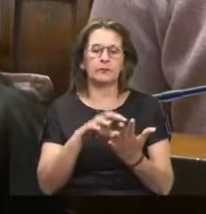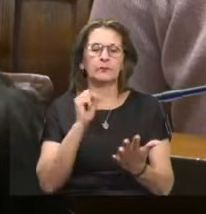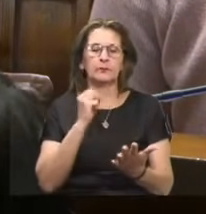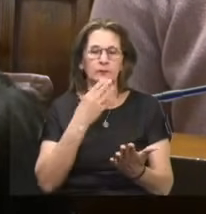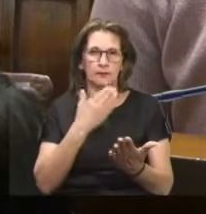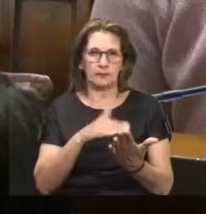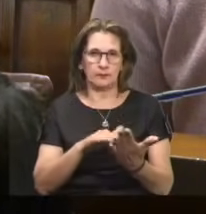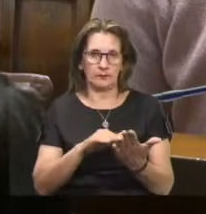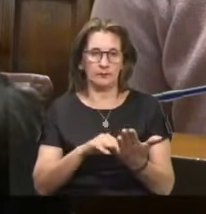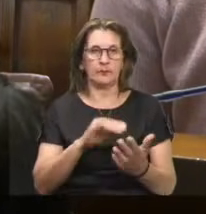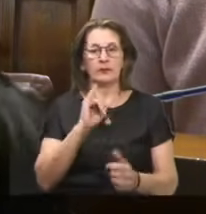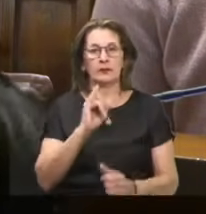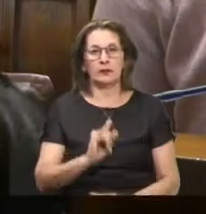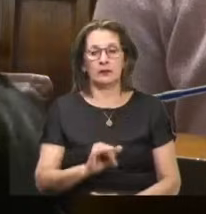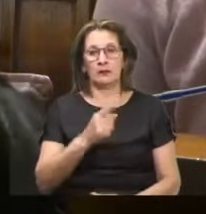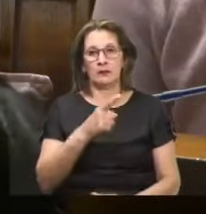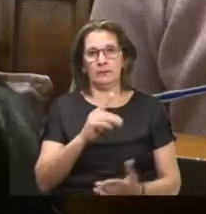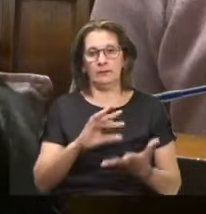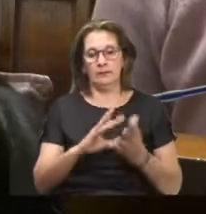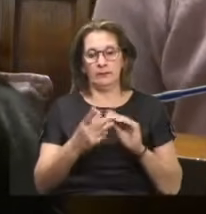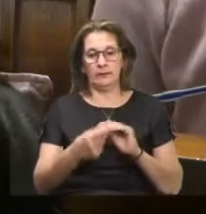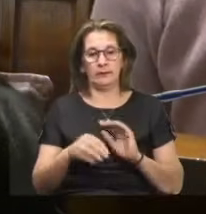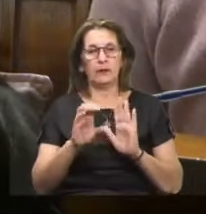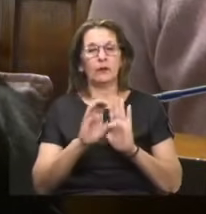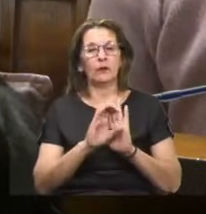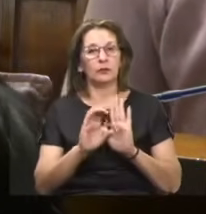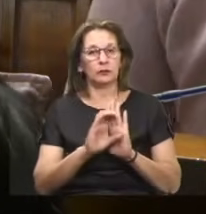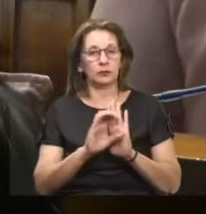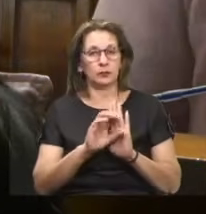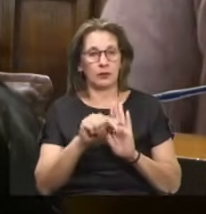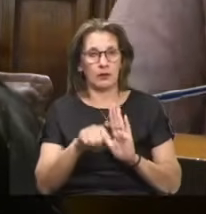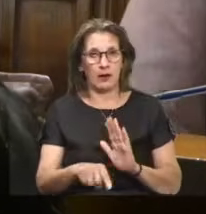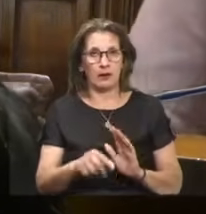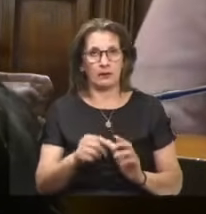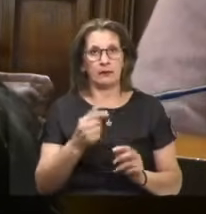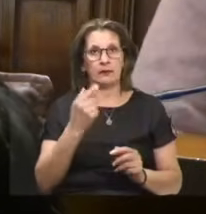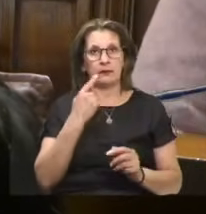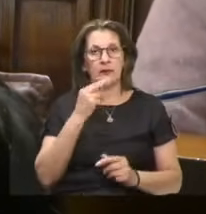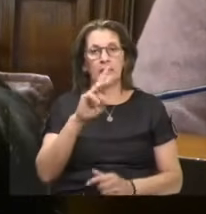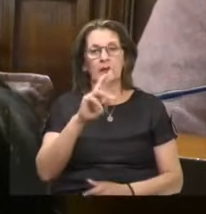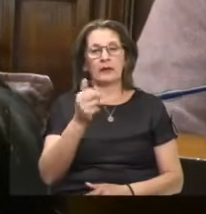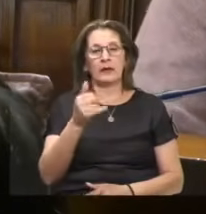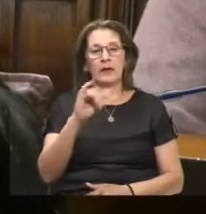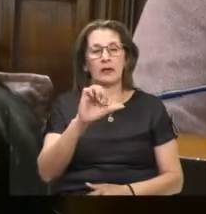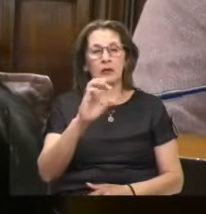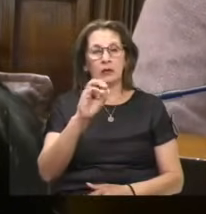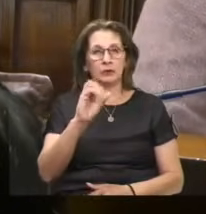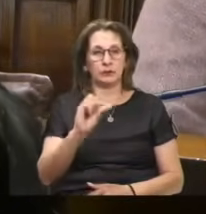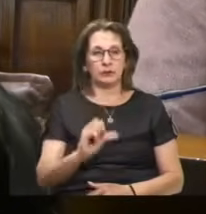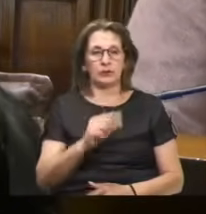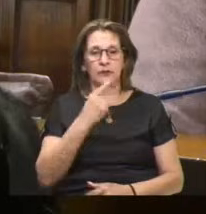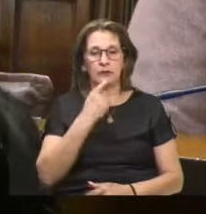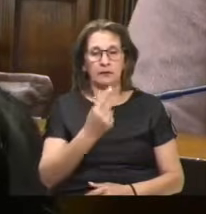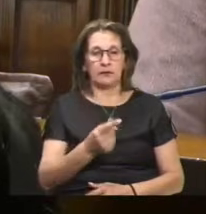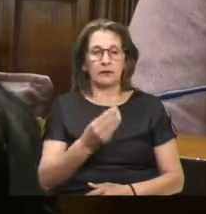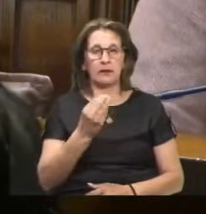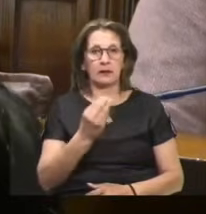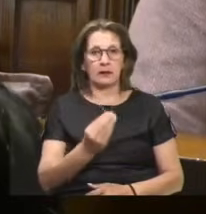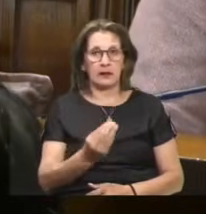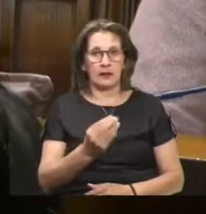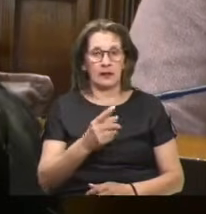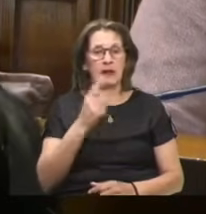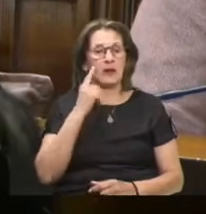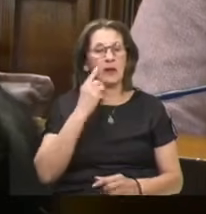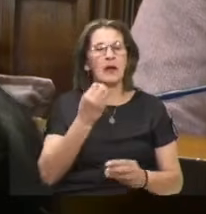sentido, y desde una óptica constitucionalista, Robaina Raggio sostiene que tanto la